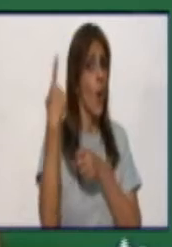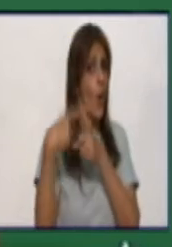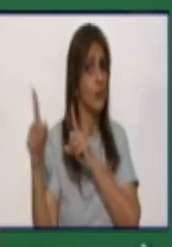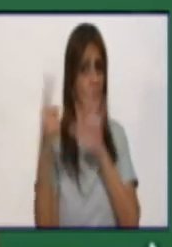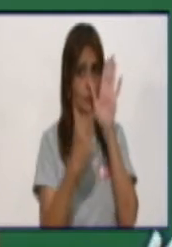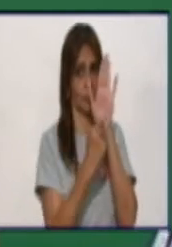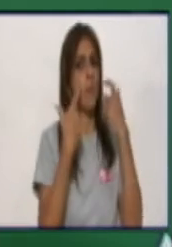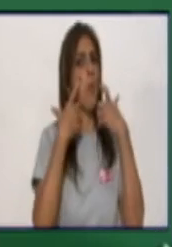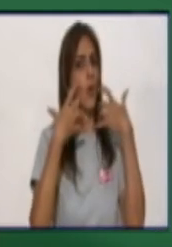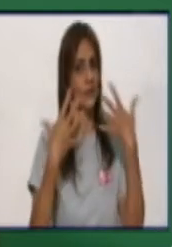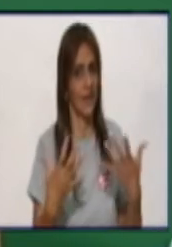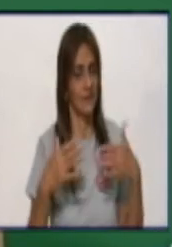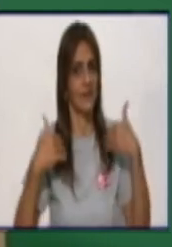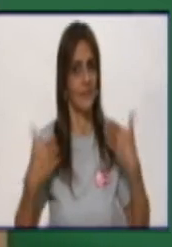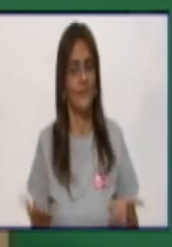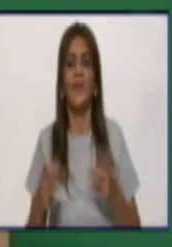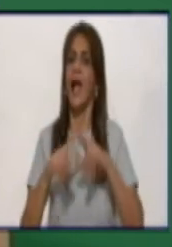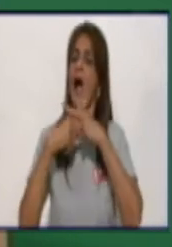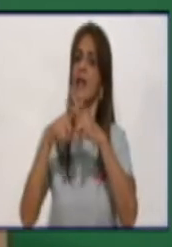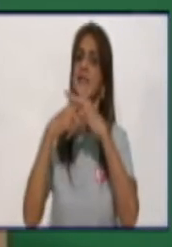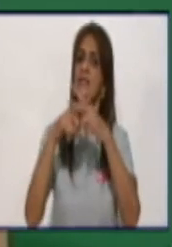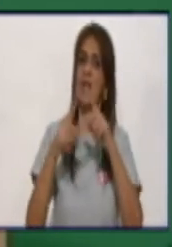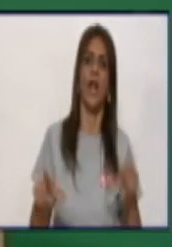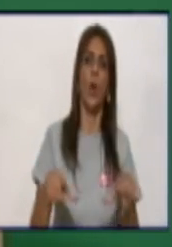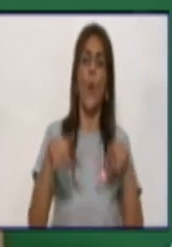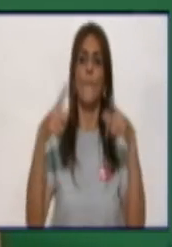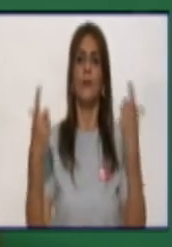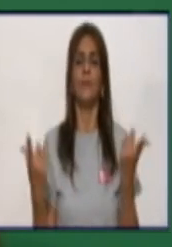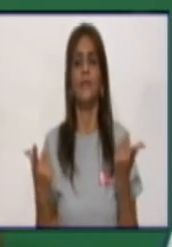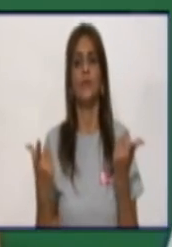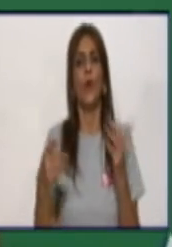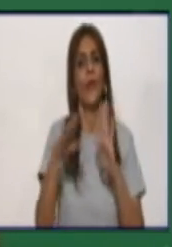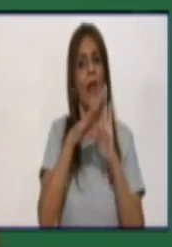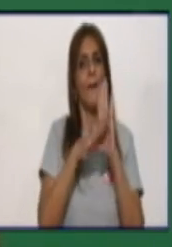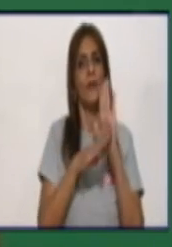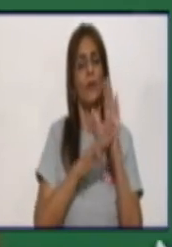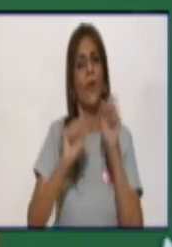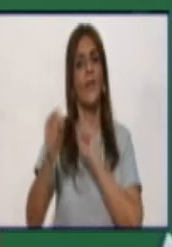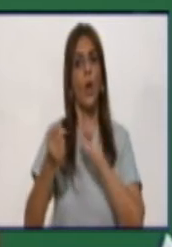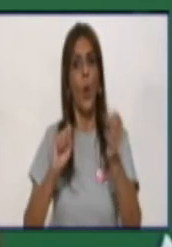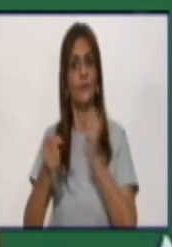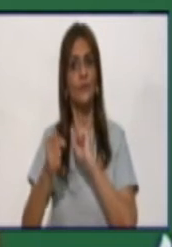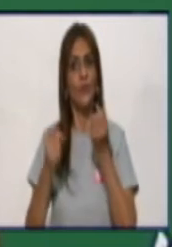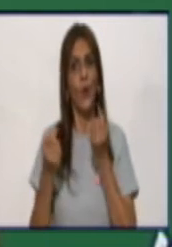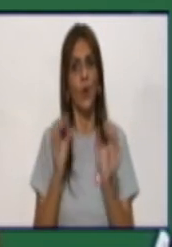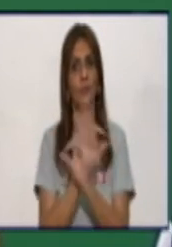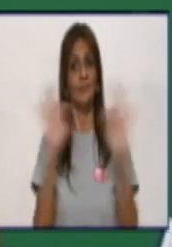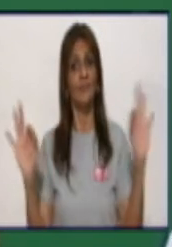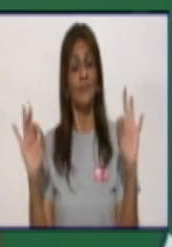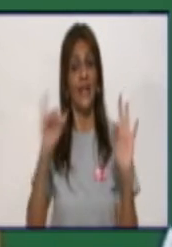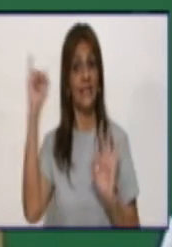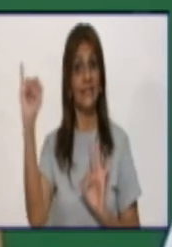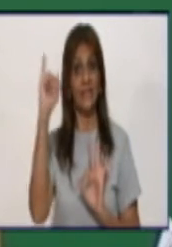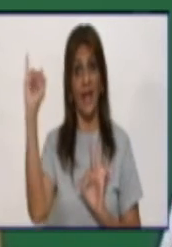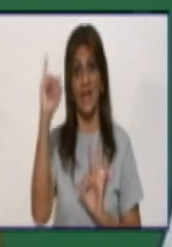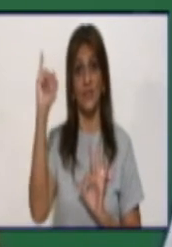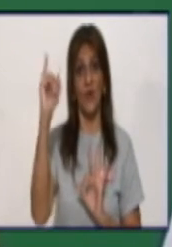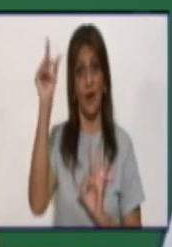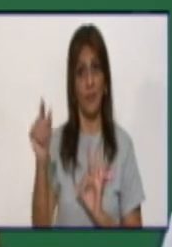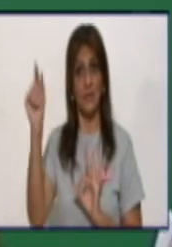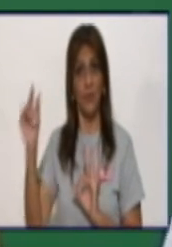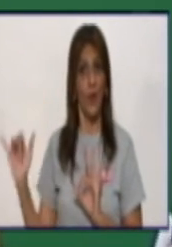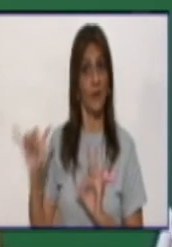esta etapa es garantizar el cumplimiento de las medidas de control sanitario internacional en la cual la población